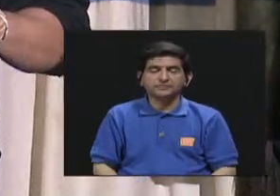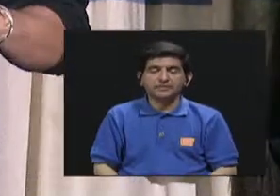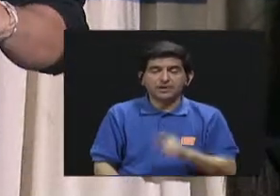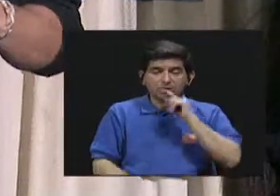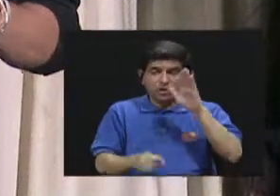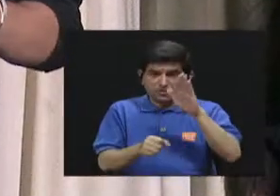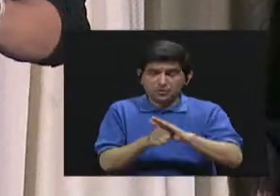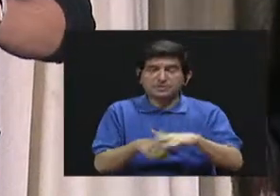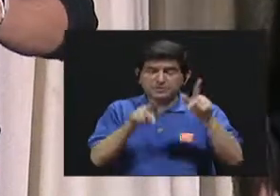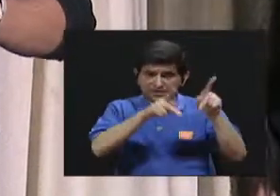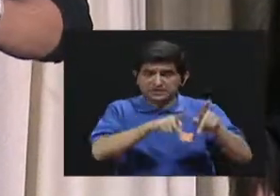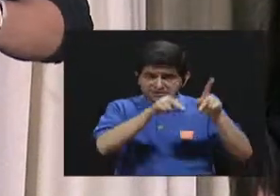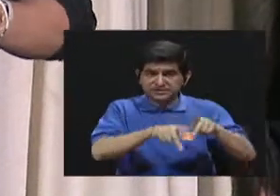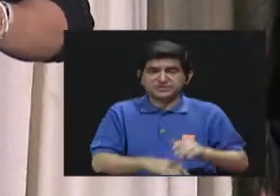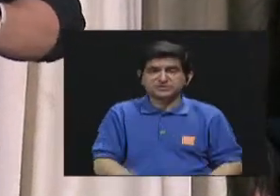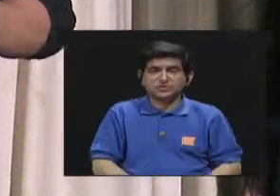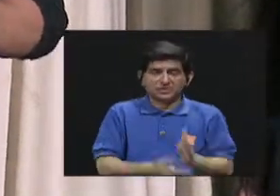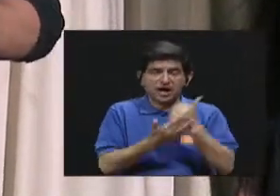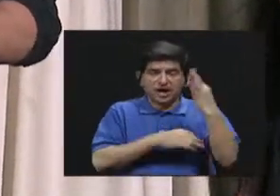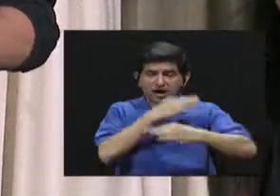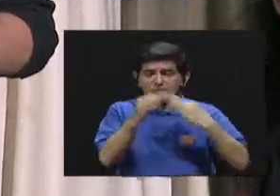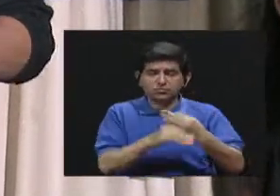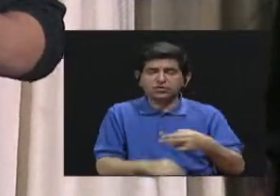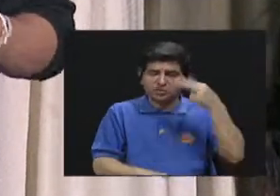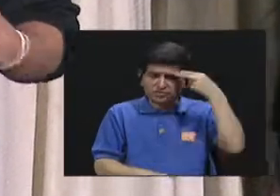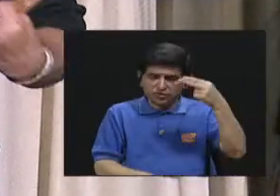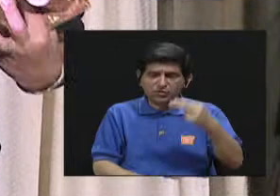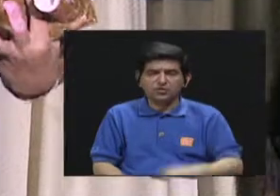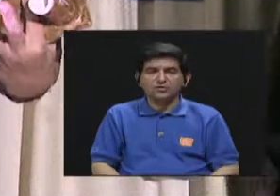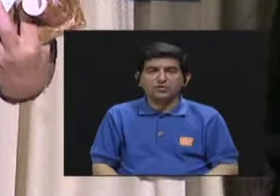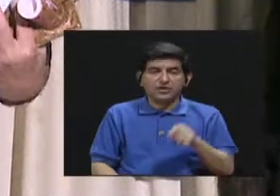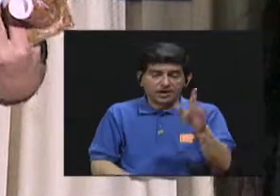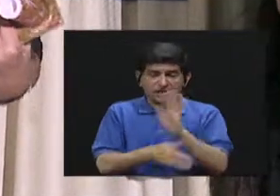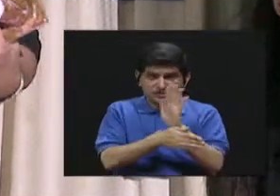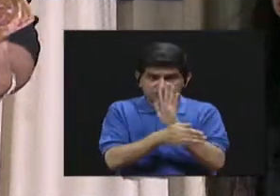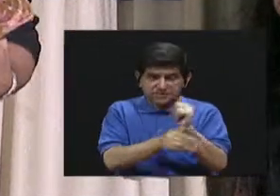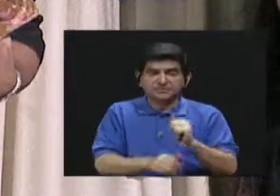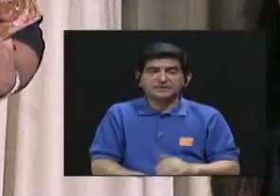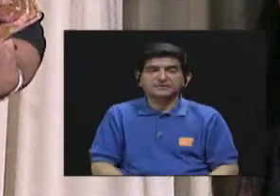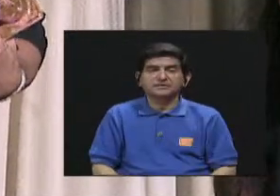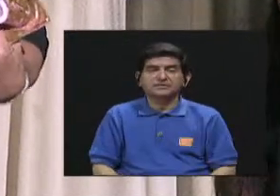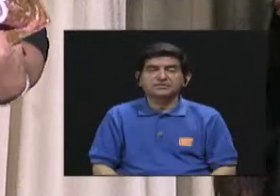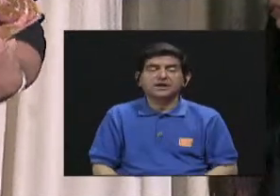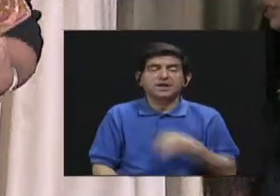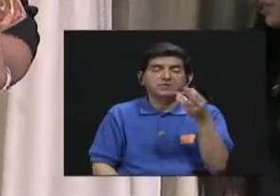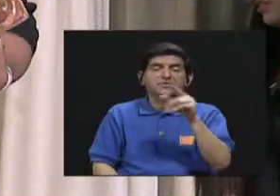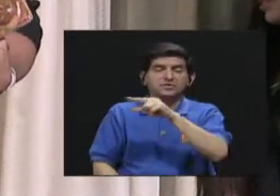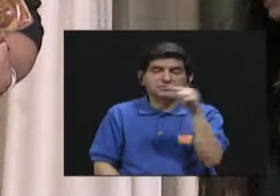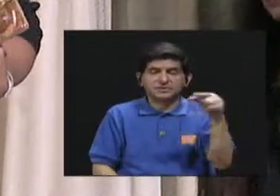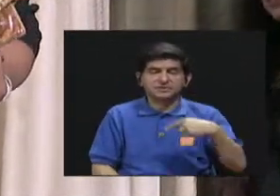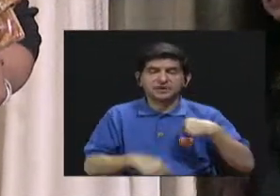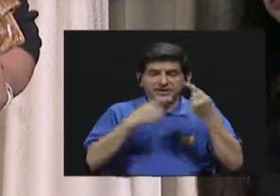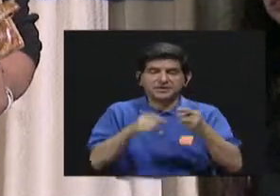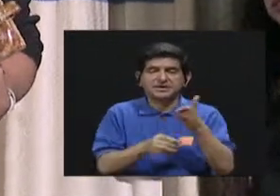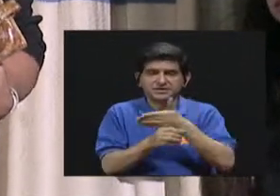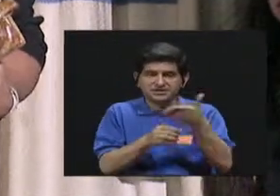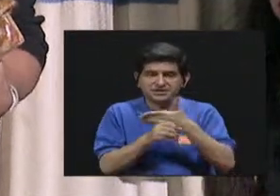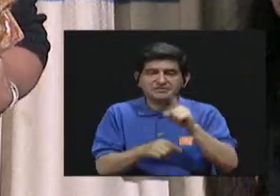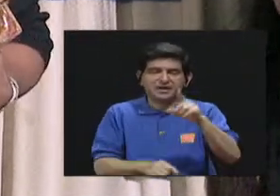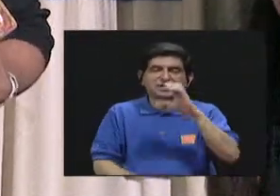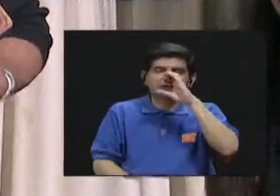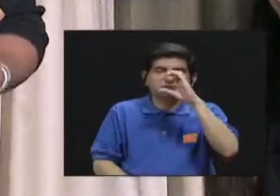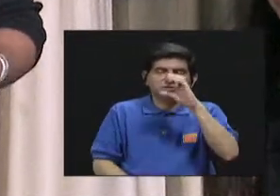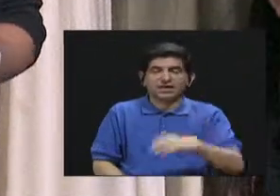prometerles que si había algún tipo de mención o reconocimiento para la película, que la próxima semana les llevará cervezas y un chancho, así